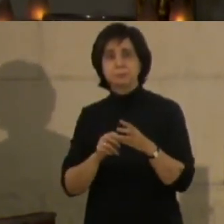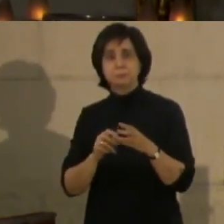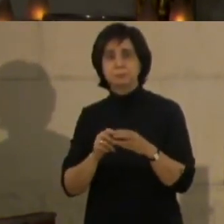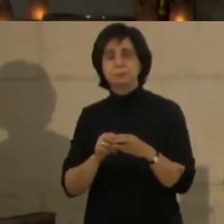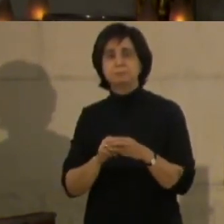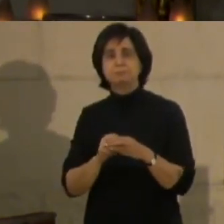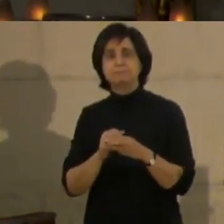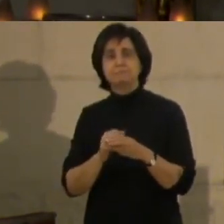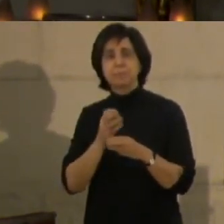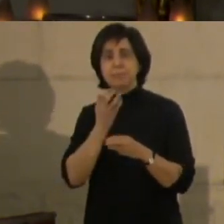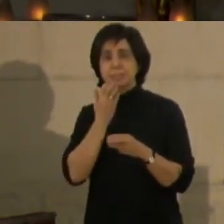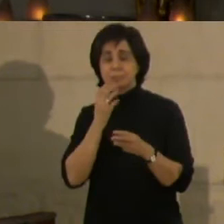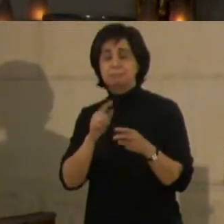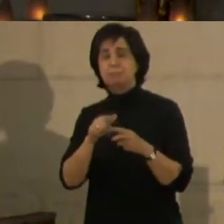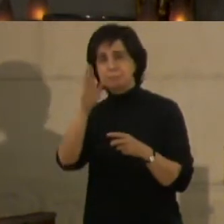Sí,